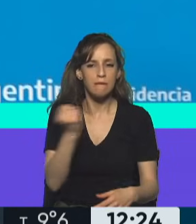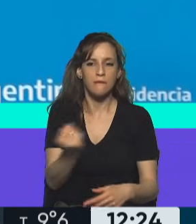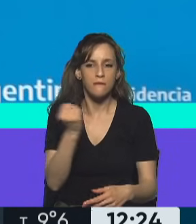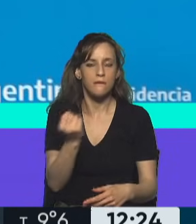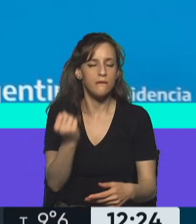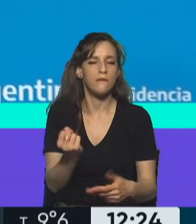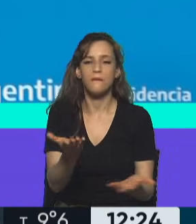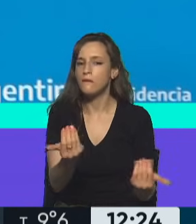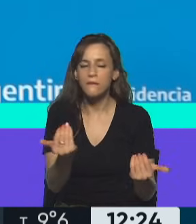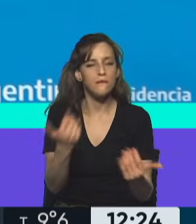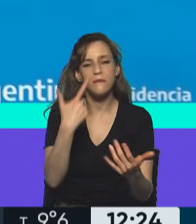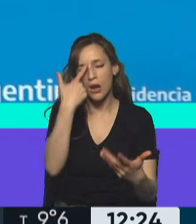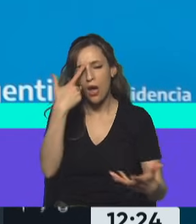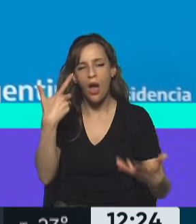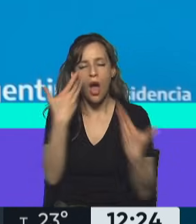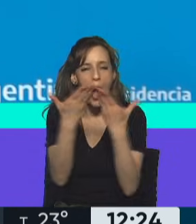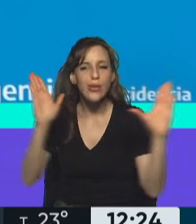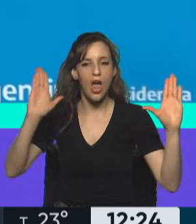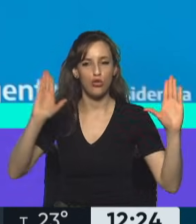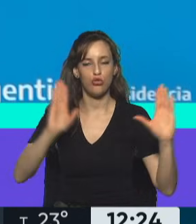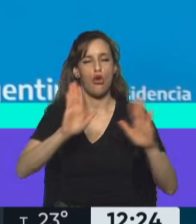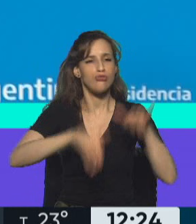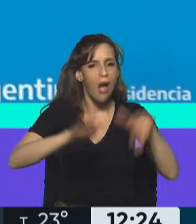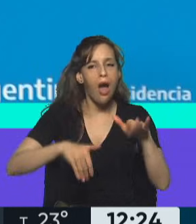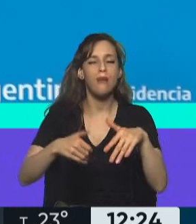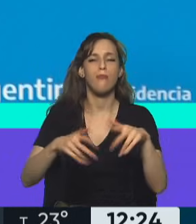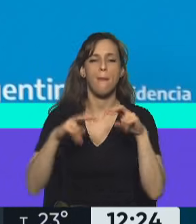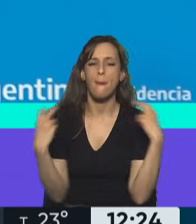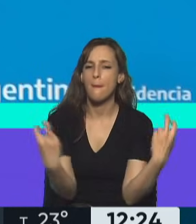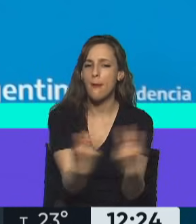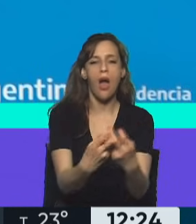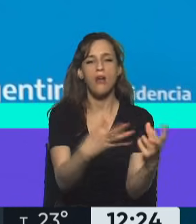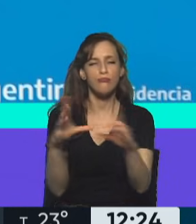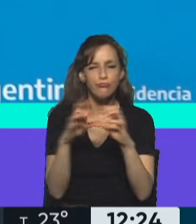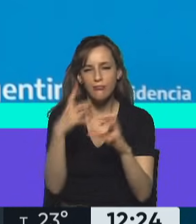de llegar a acuerdos que nos impliquen algún tipo de previsibilidad